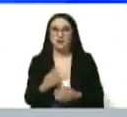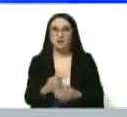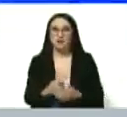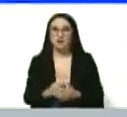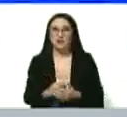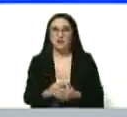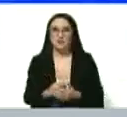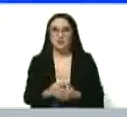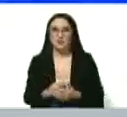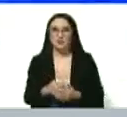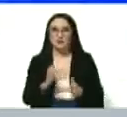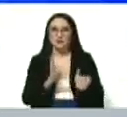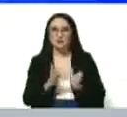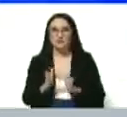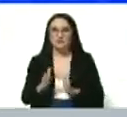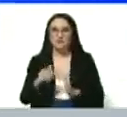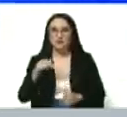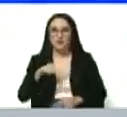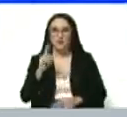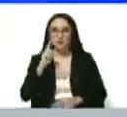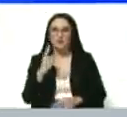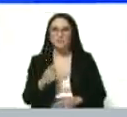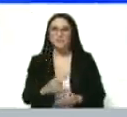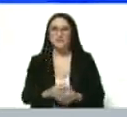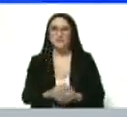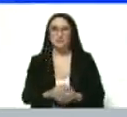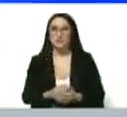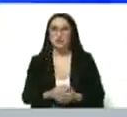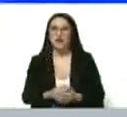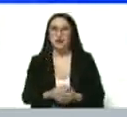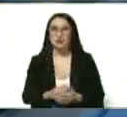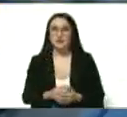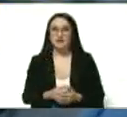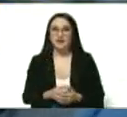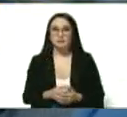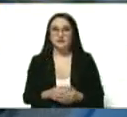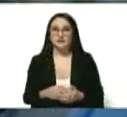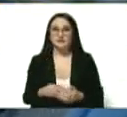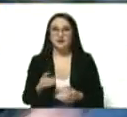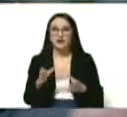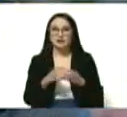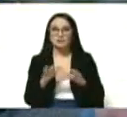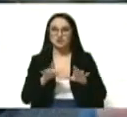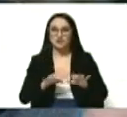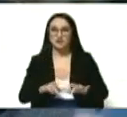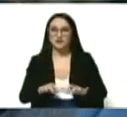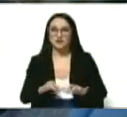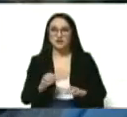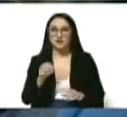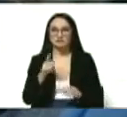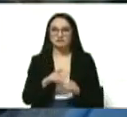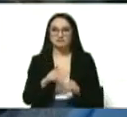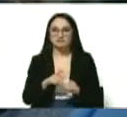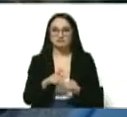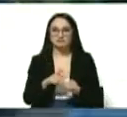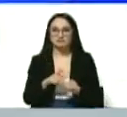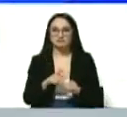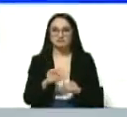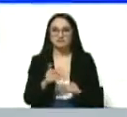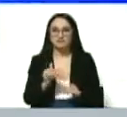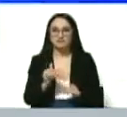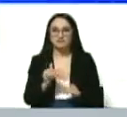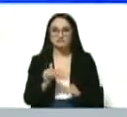la organización que es hoy un día. Unas semanas atrás, el equipo del secretariado OPEP tuvo la ocasión